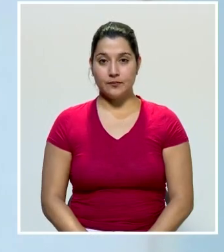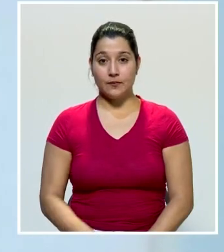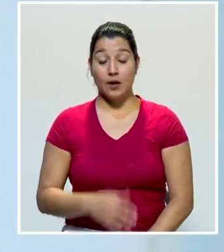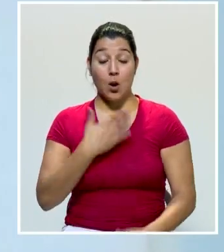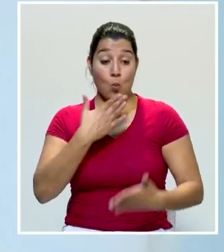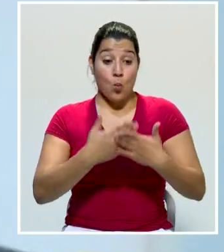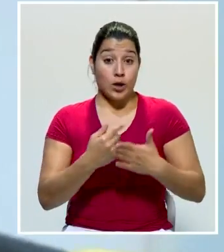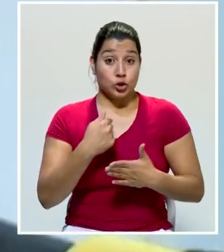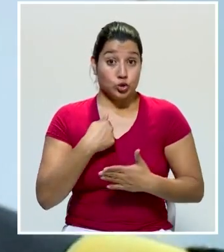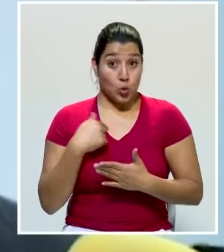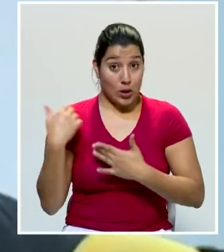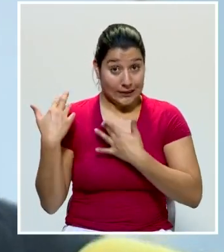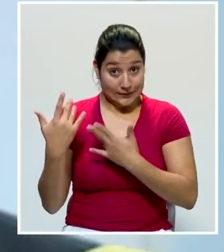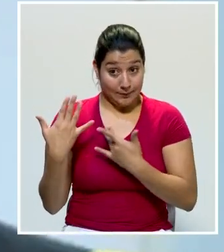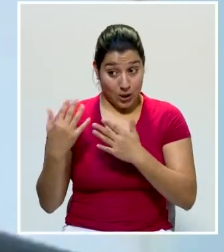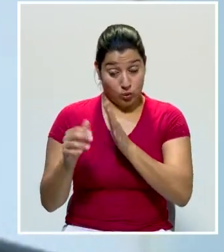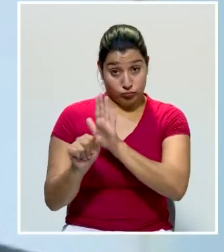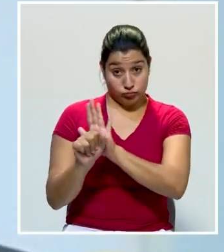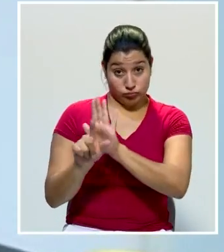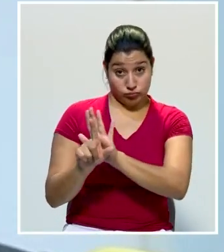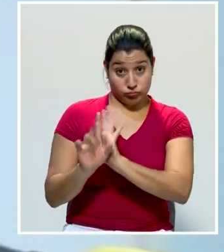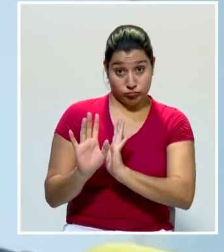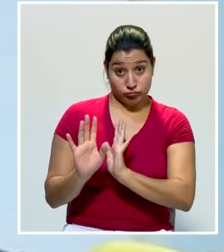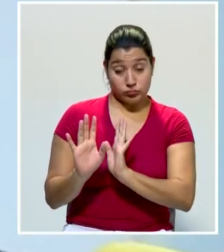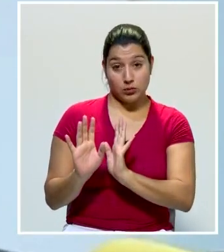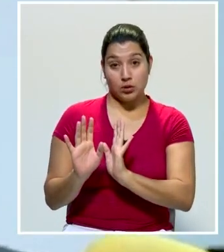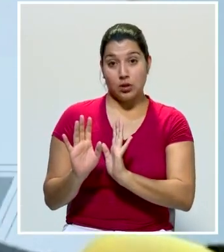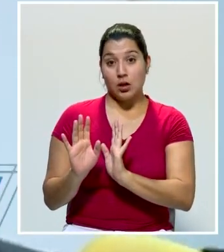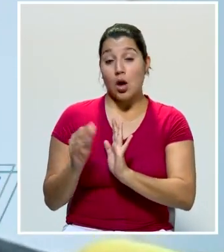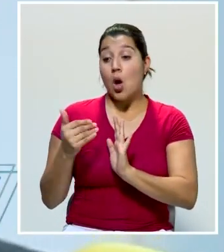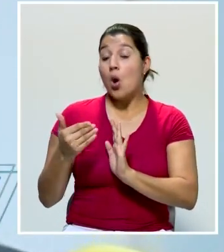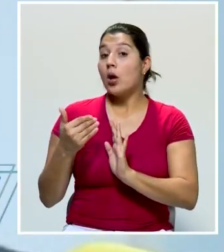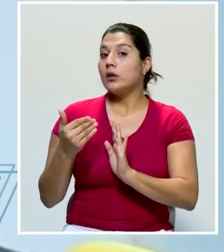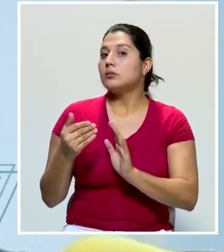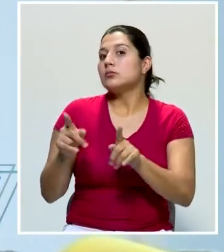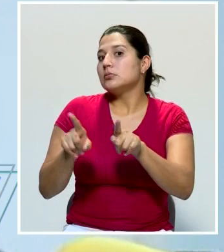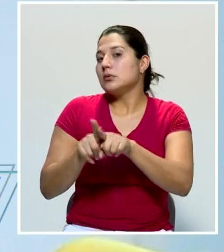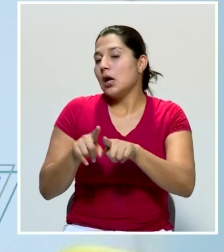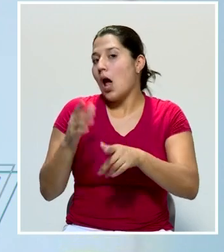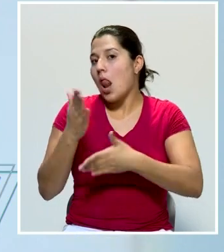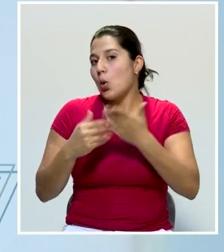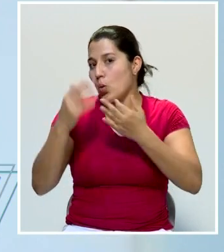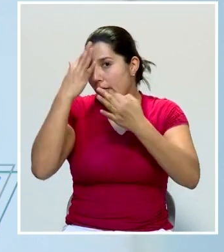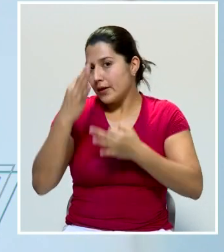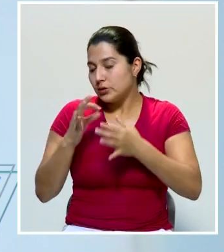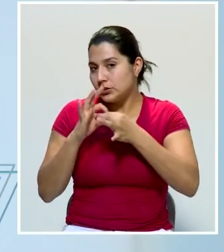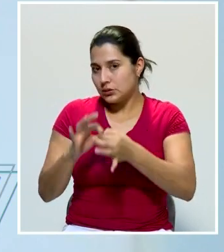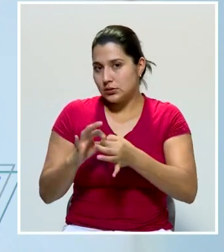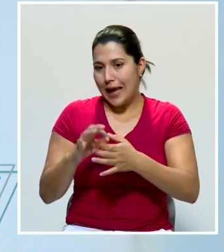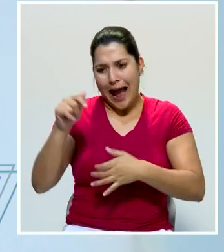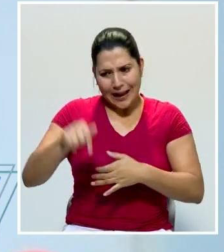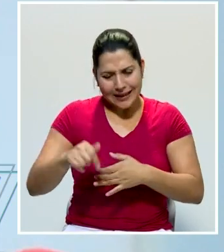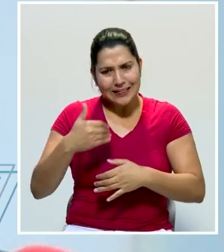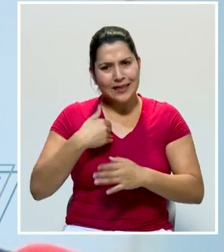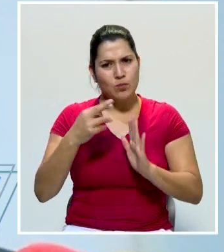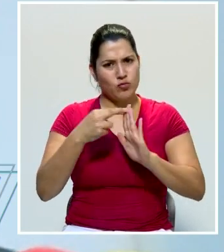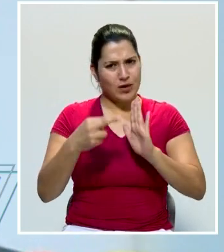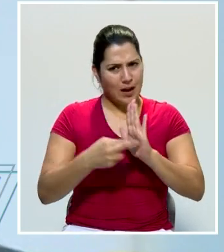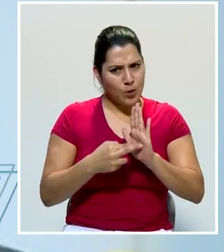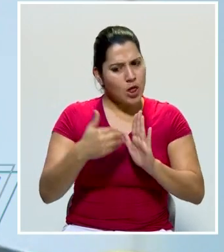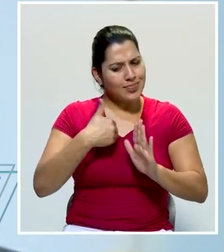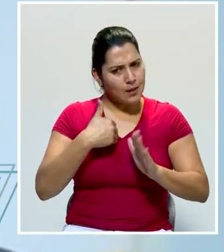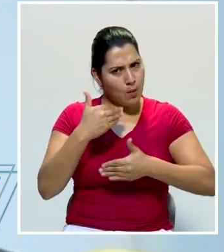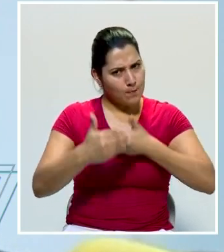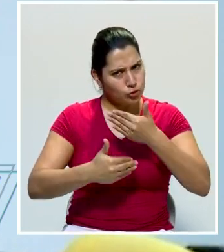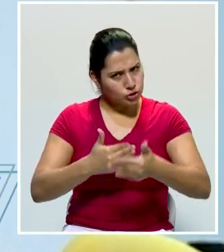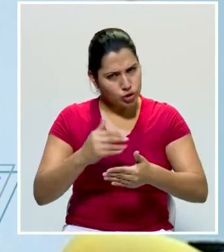que el directorio de la Asamblea Legislativa, recién ingresado en sus funciones, también tome cartas en el asunto. Aquí hay reglamentos, hay protocolos que evitan